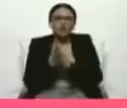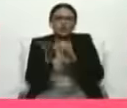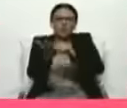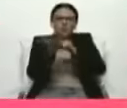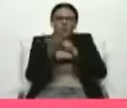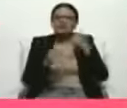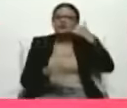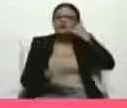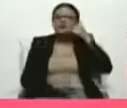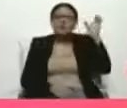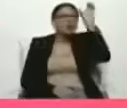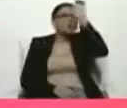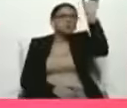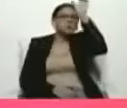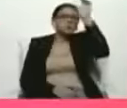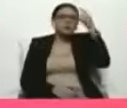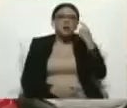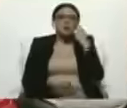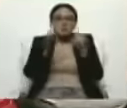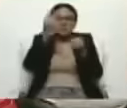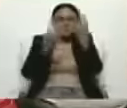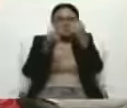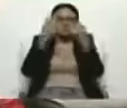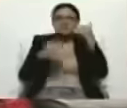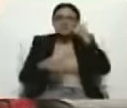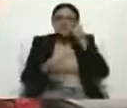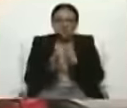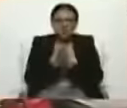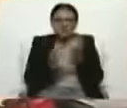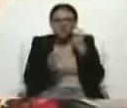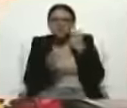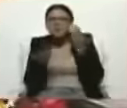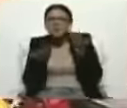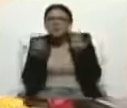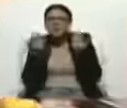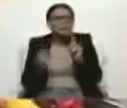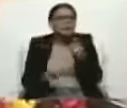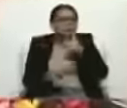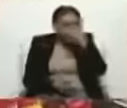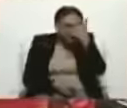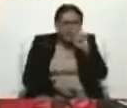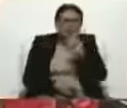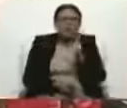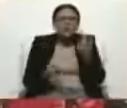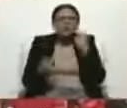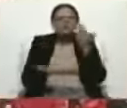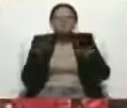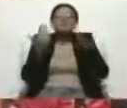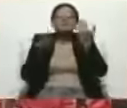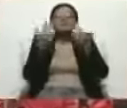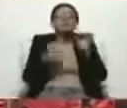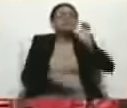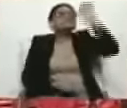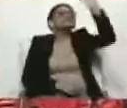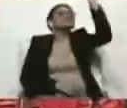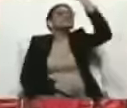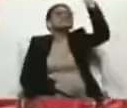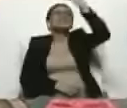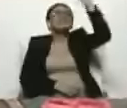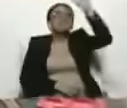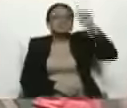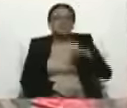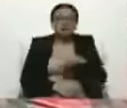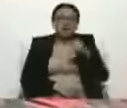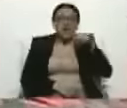favor, sáquenlo. Saquen el teléfono, no le dé pena. Aquí en Venezuela, eso en Europa, que usted saca el teléfono y se lo